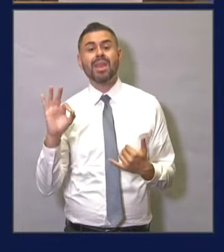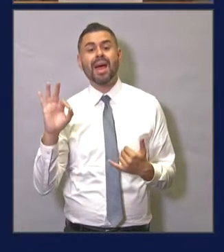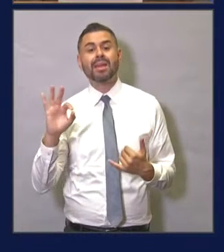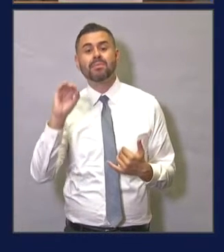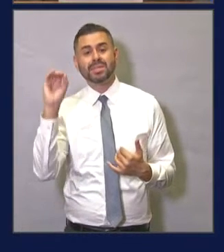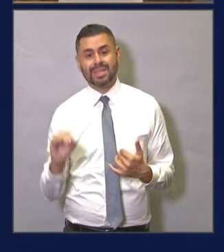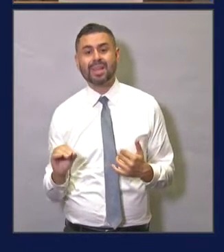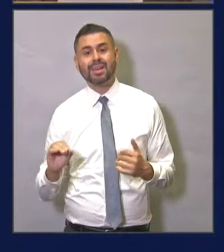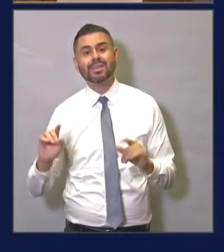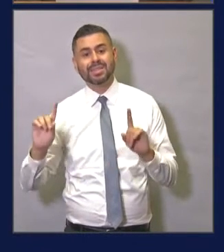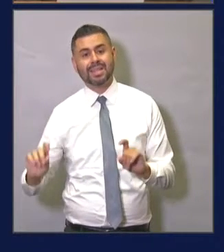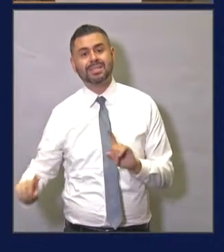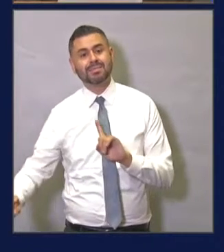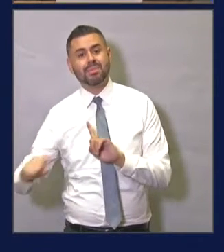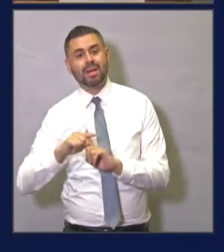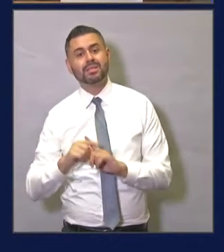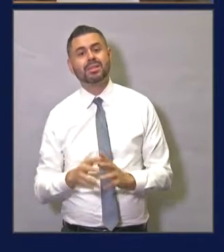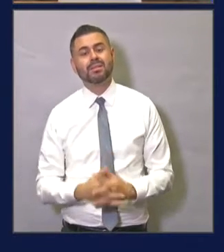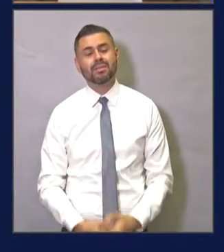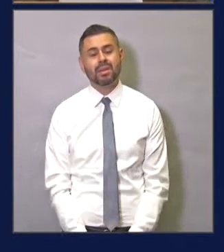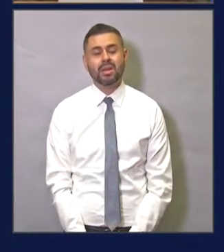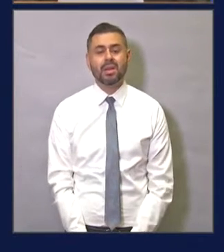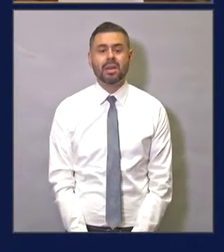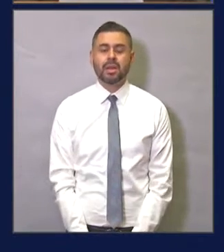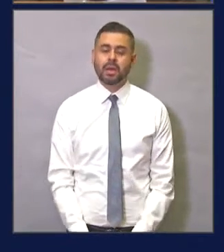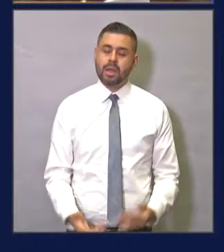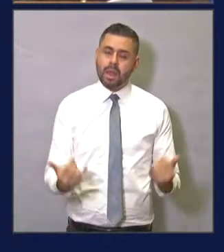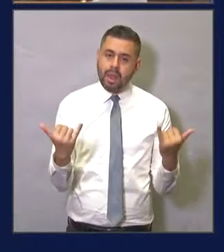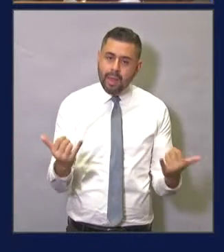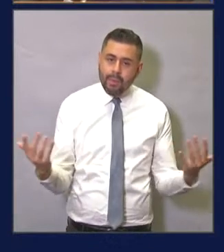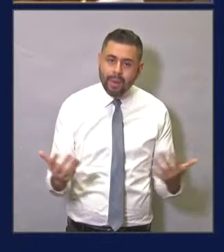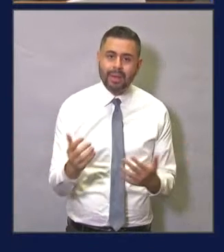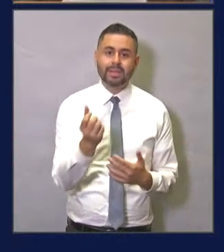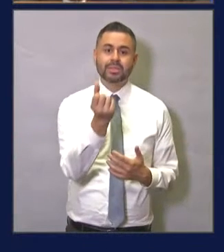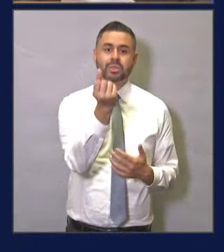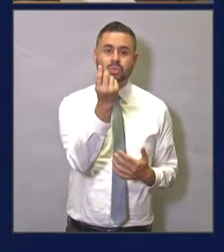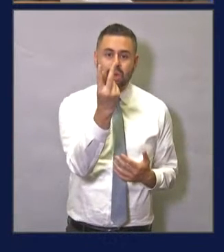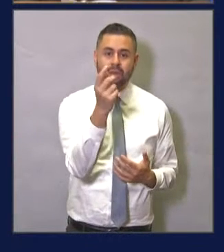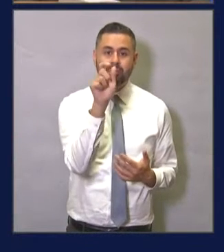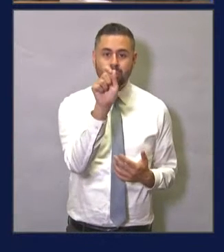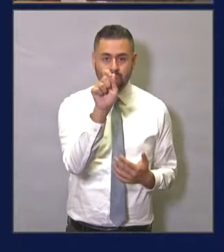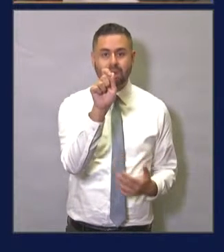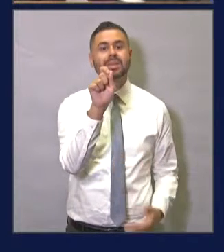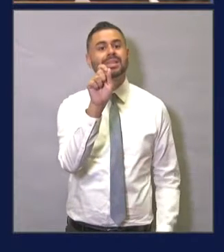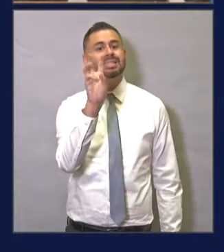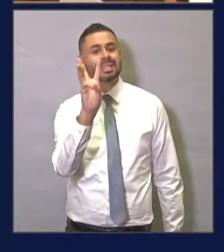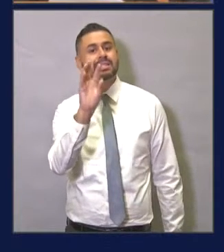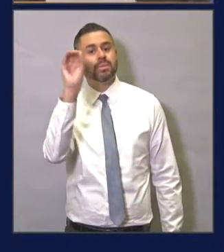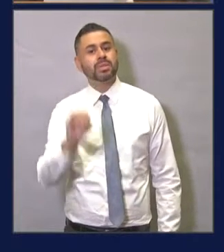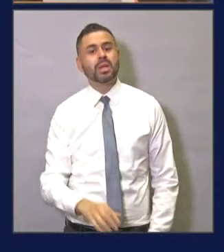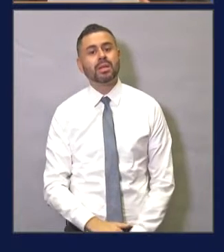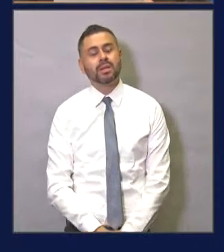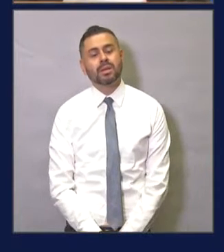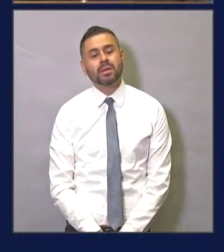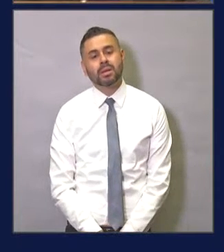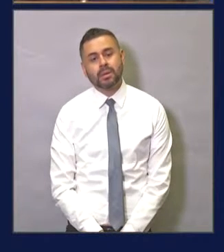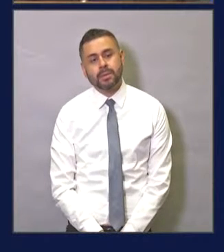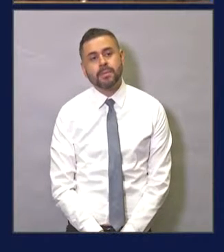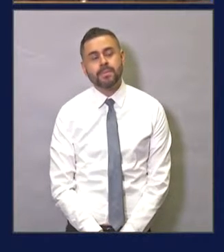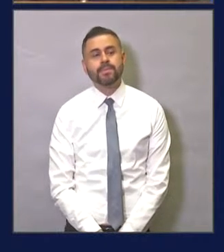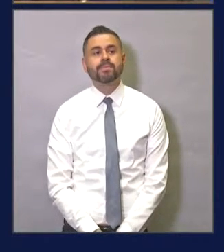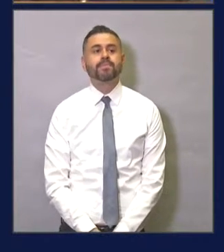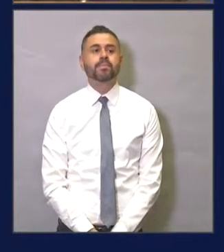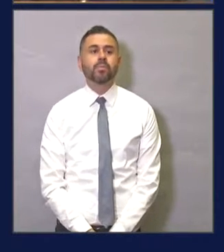9%. Para hoy, nuestra tasa de positividad es del 12.5%. Next slide,